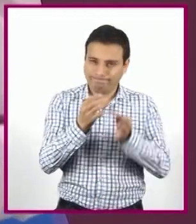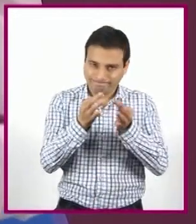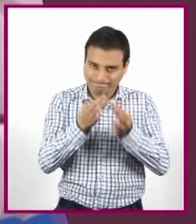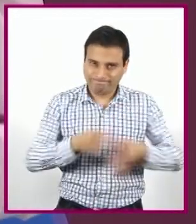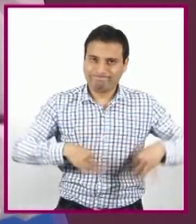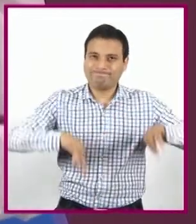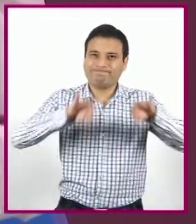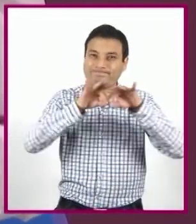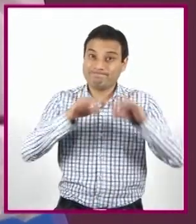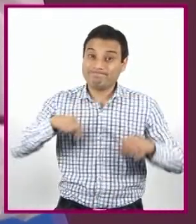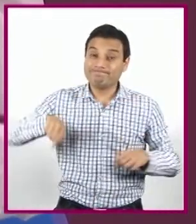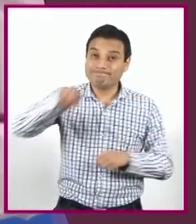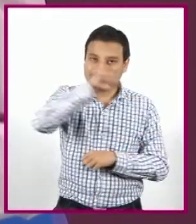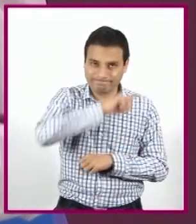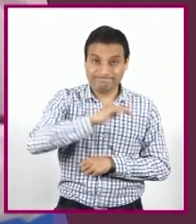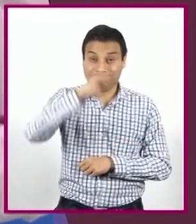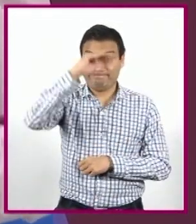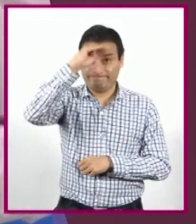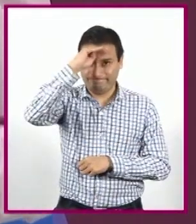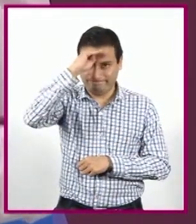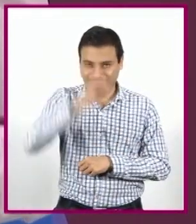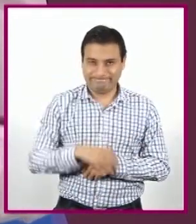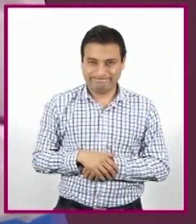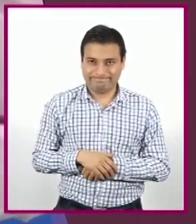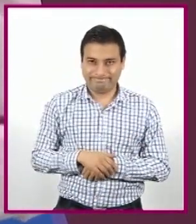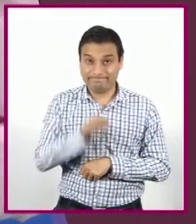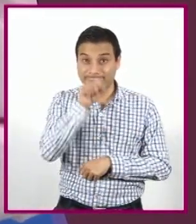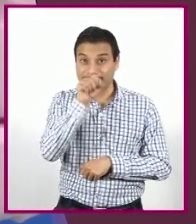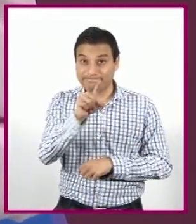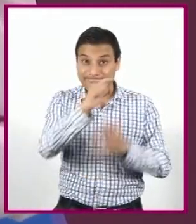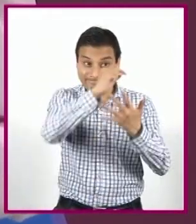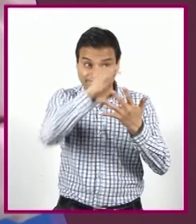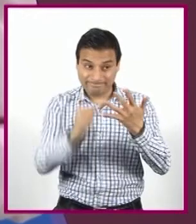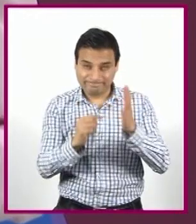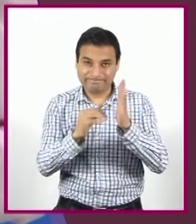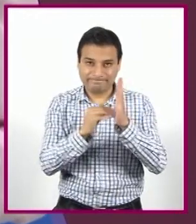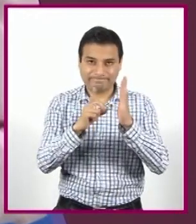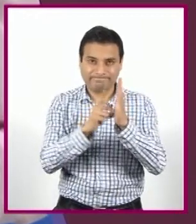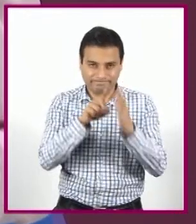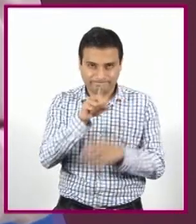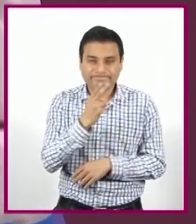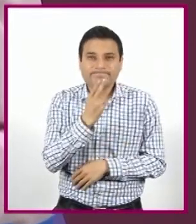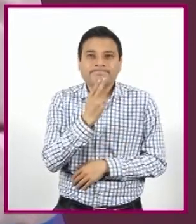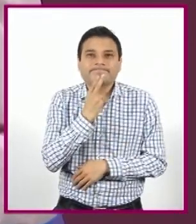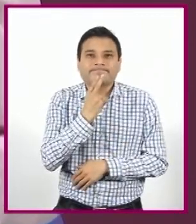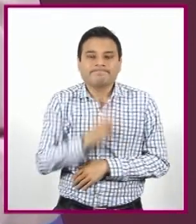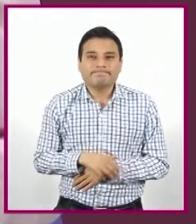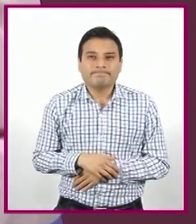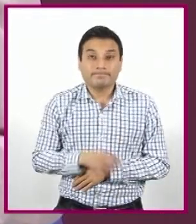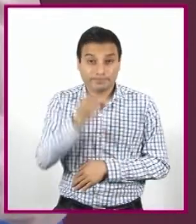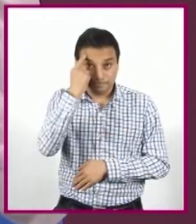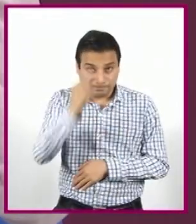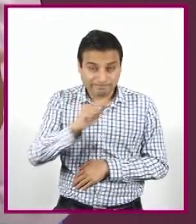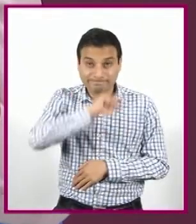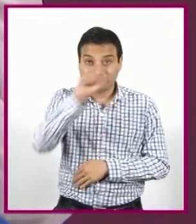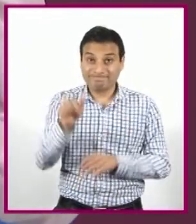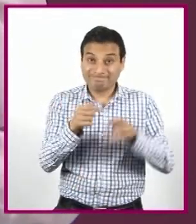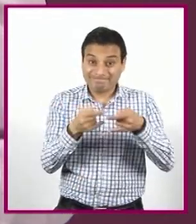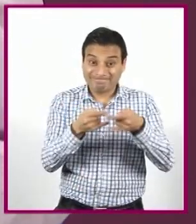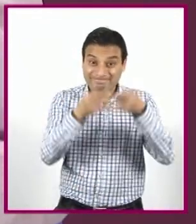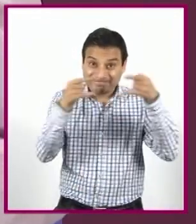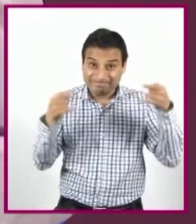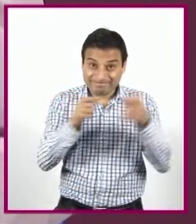importante que ustedes reflexionen y se apropien de estos recursos, con la finalidad de que al momento en que